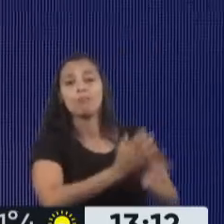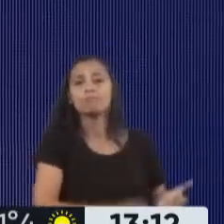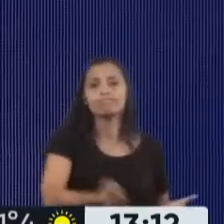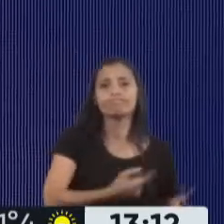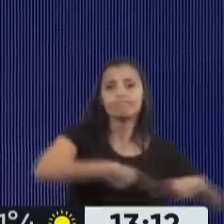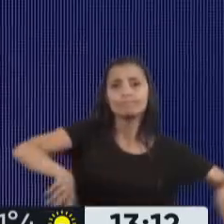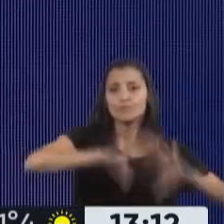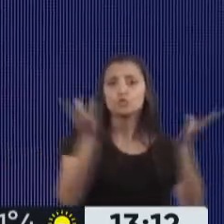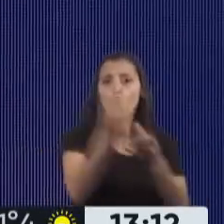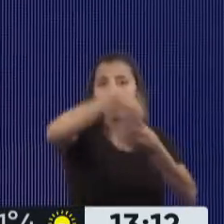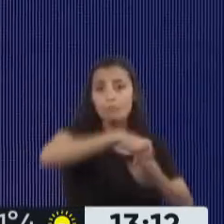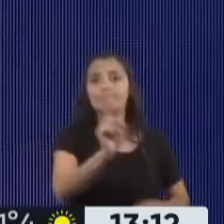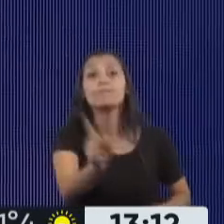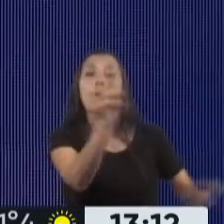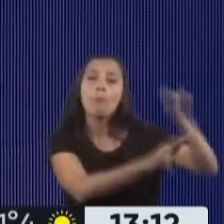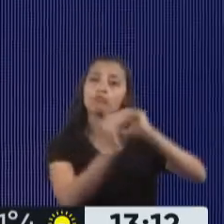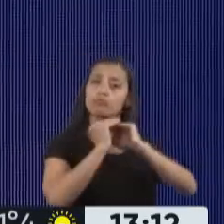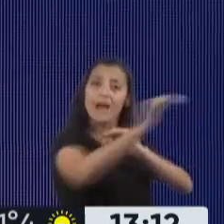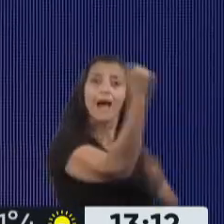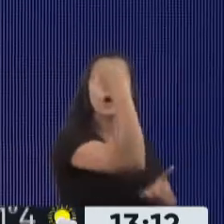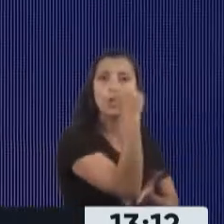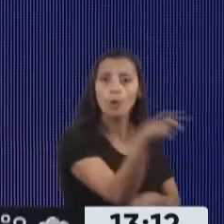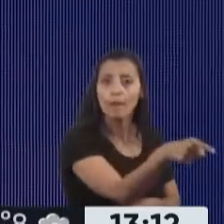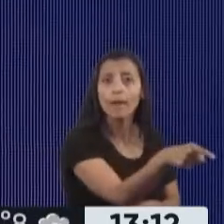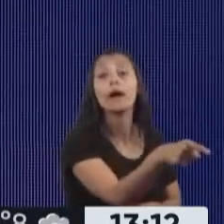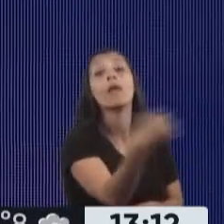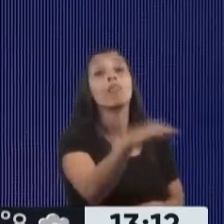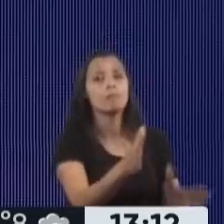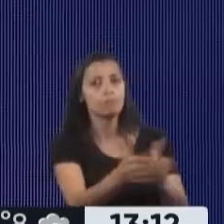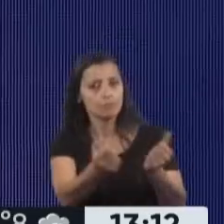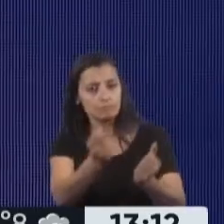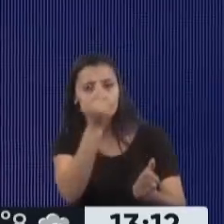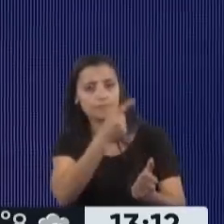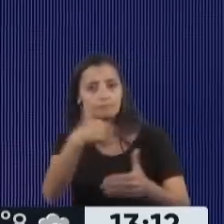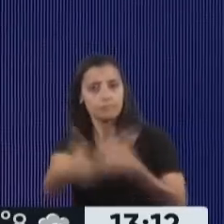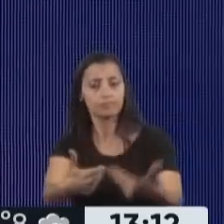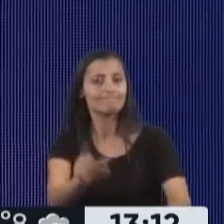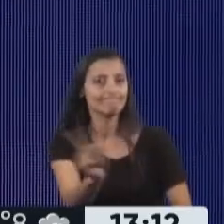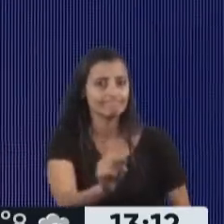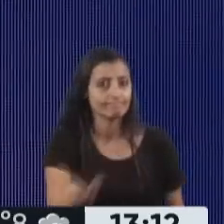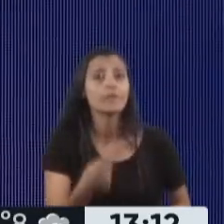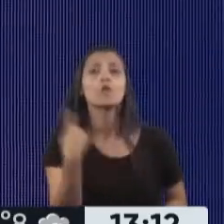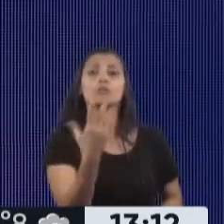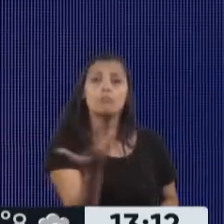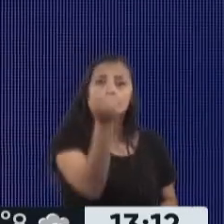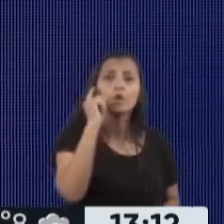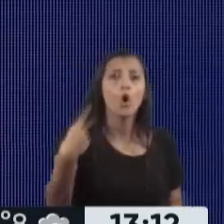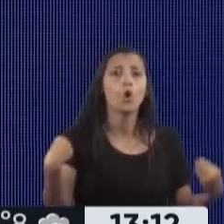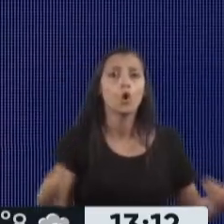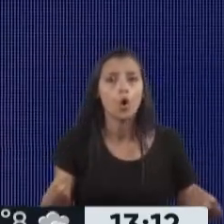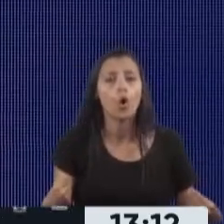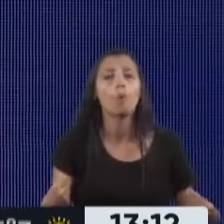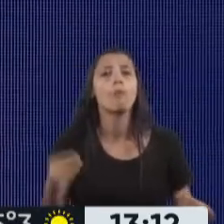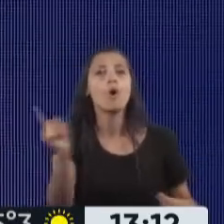activos financieros de modo tal que la estabilización fuera rápida. Los logramos también sin